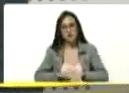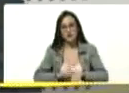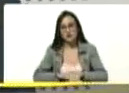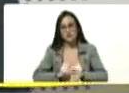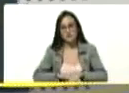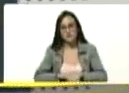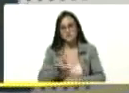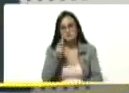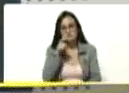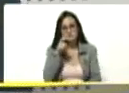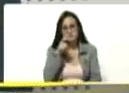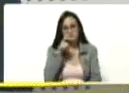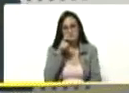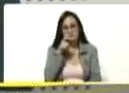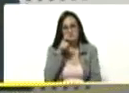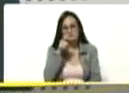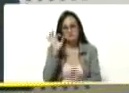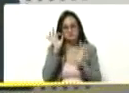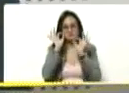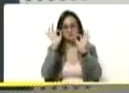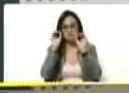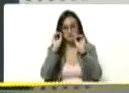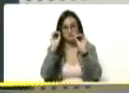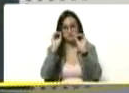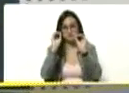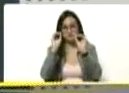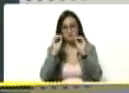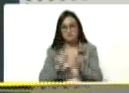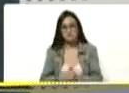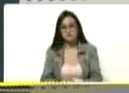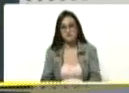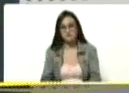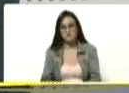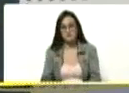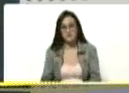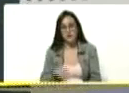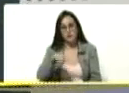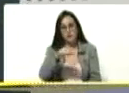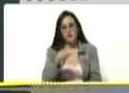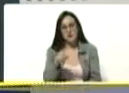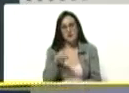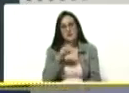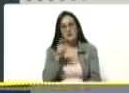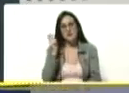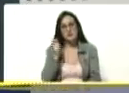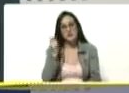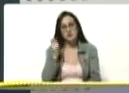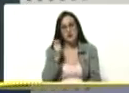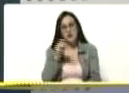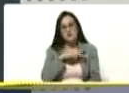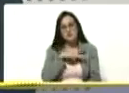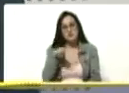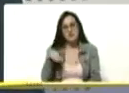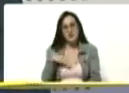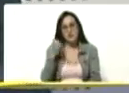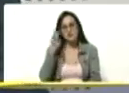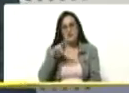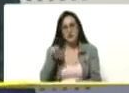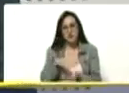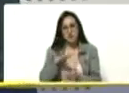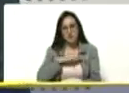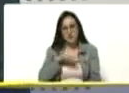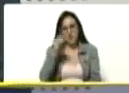you, the deputies in this National Assembly of Cuba. Por consiguiente, ustedes, los diputados miembros de esta Asamblea Nacional de Cuba. You all